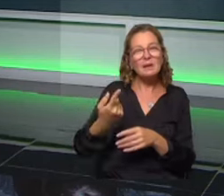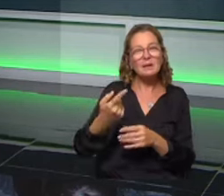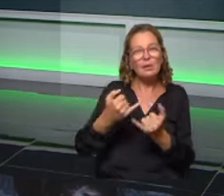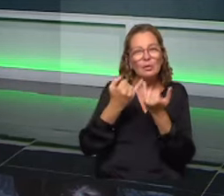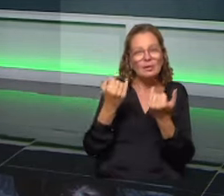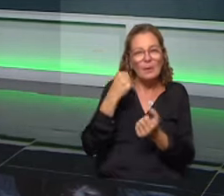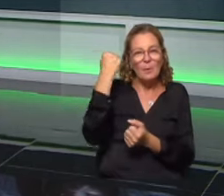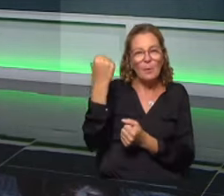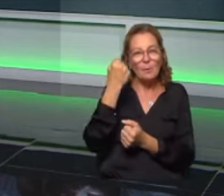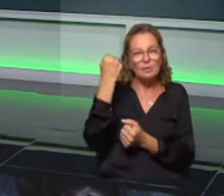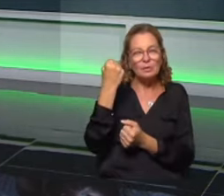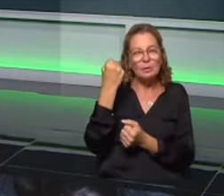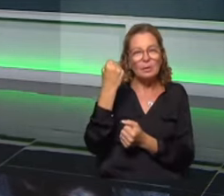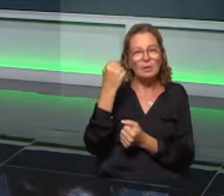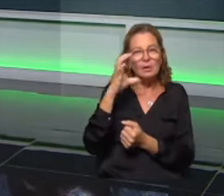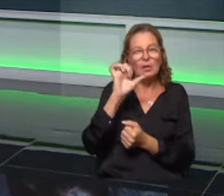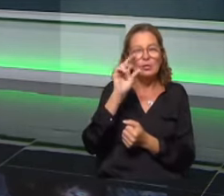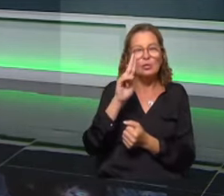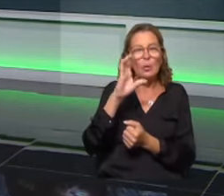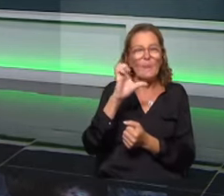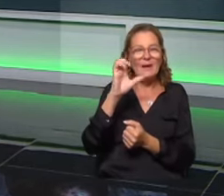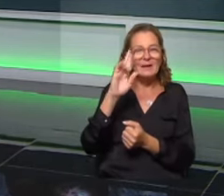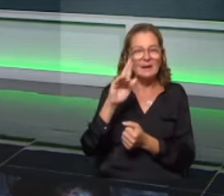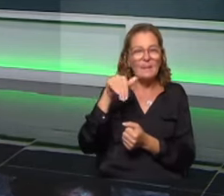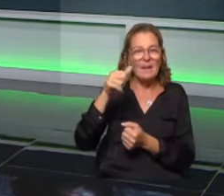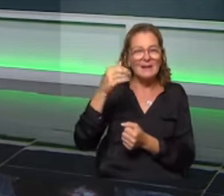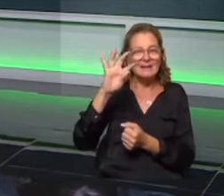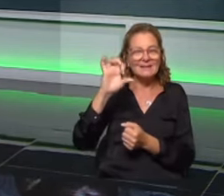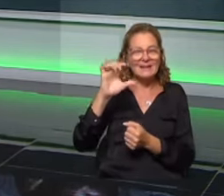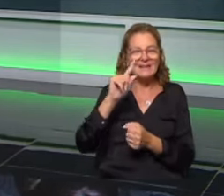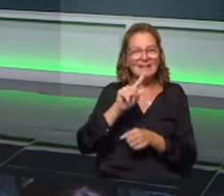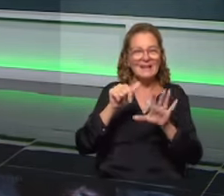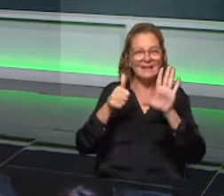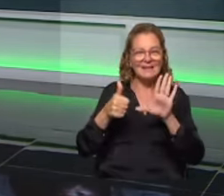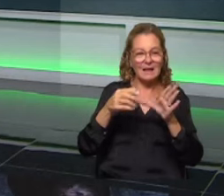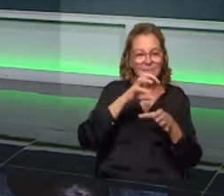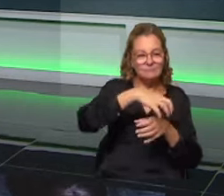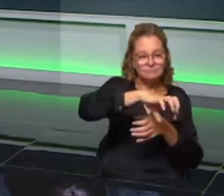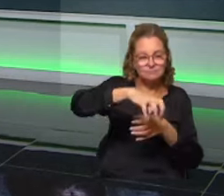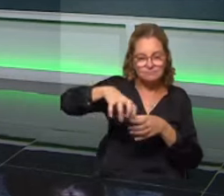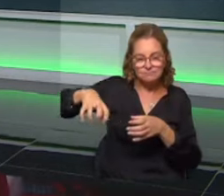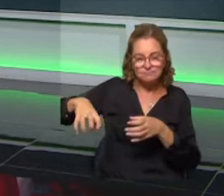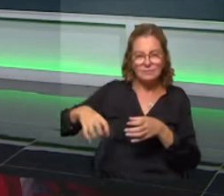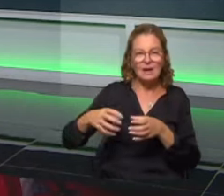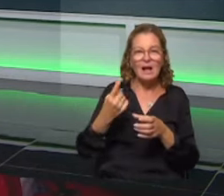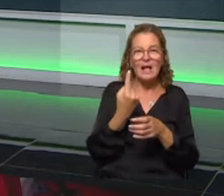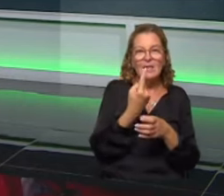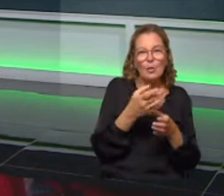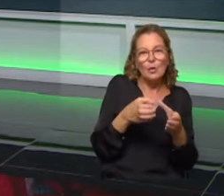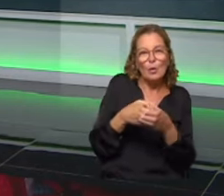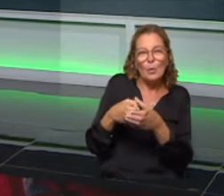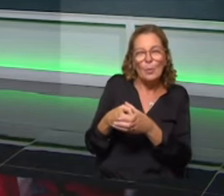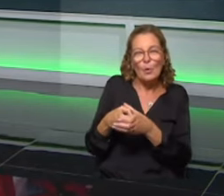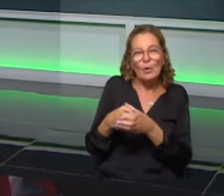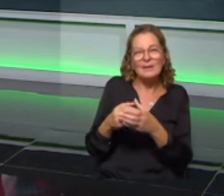jornadas principales, el famoso Supermartes, donde 16 estados decidirán en su interna, cada uno de los partidos, quién es el